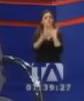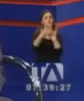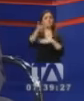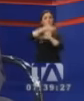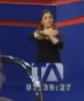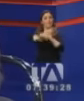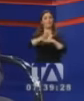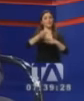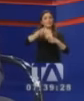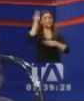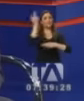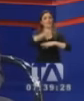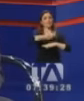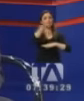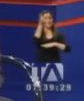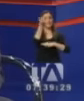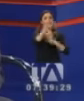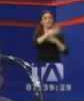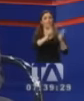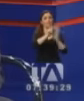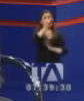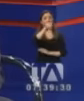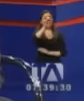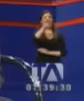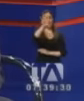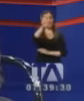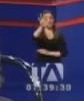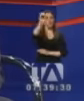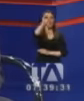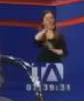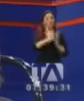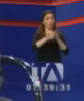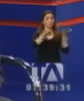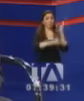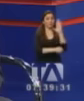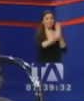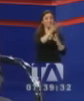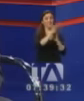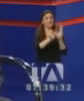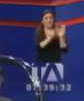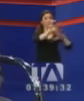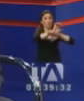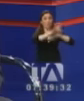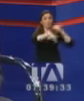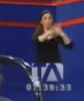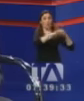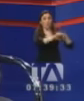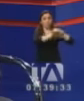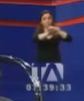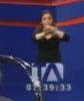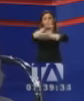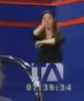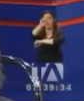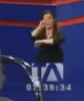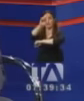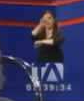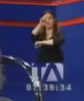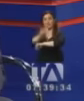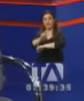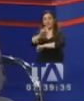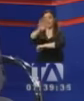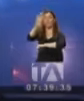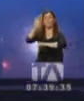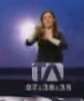de Petroecuador por supuesto tráfico de influencias, así lo dispuso la jueza Fátima Yundo. Alex B. fue llevado a la cárcel número 4.